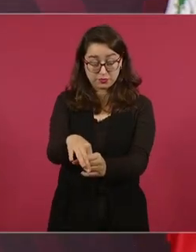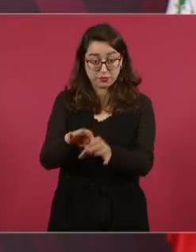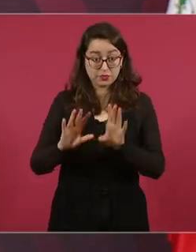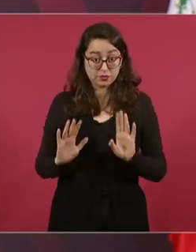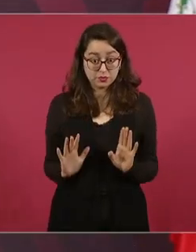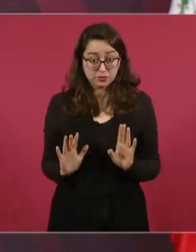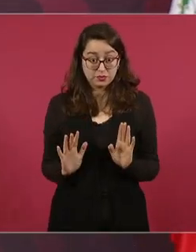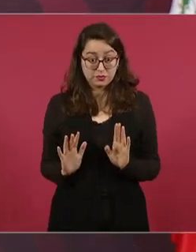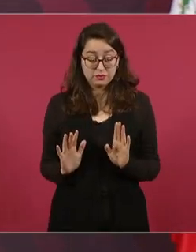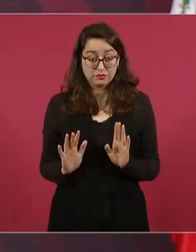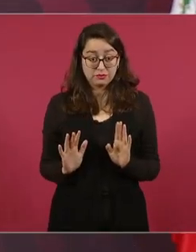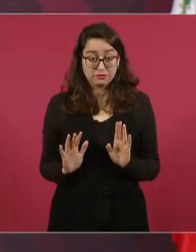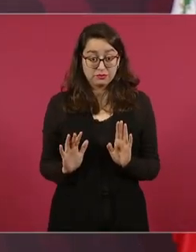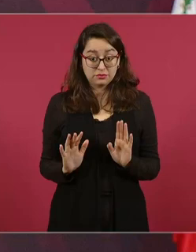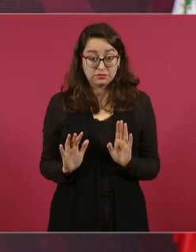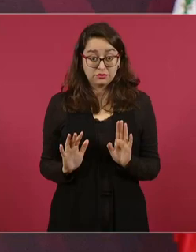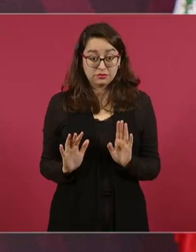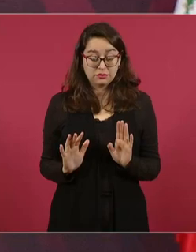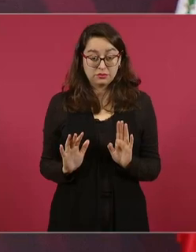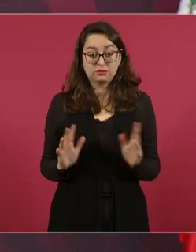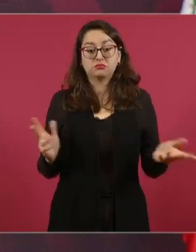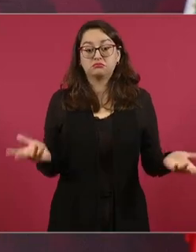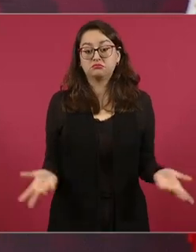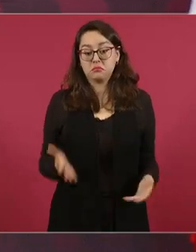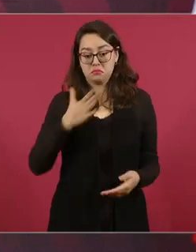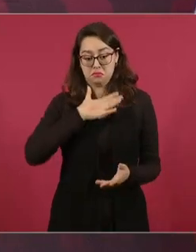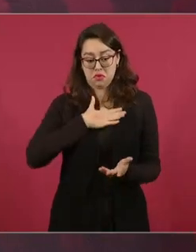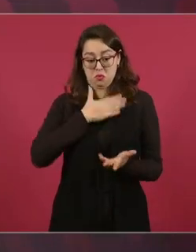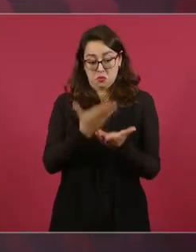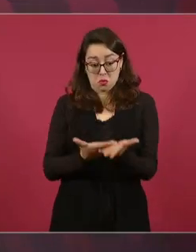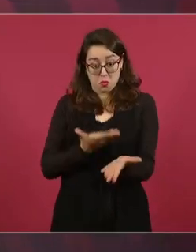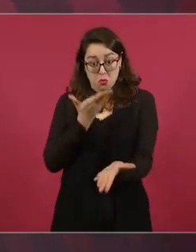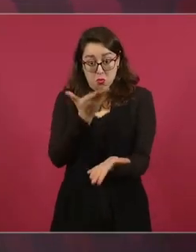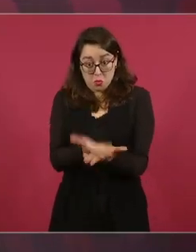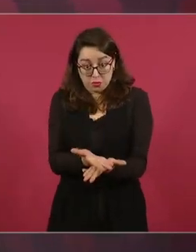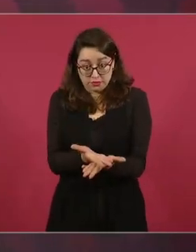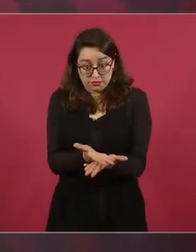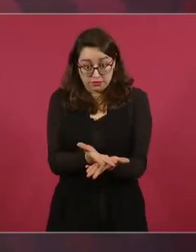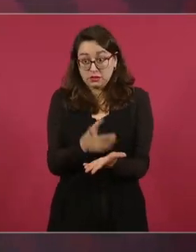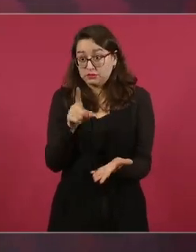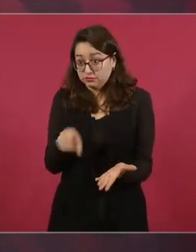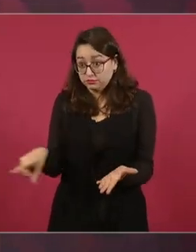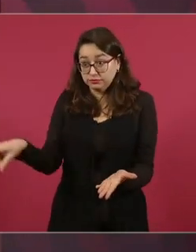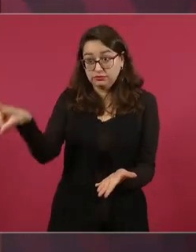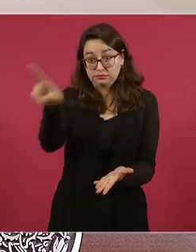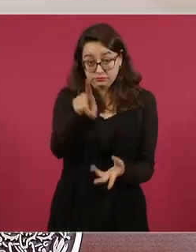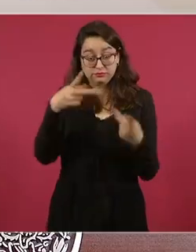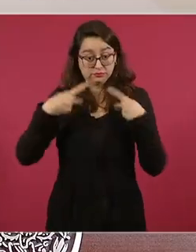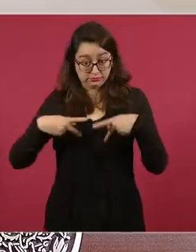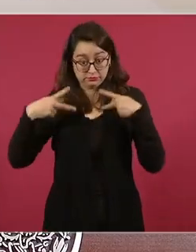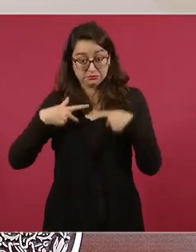y si se logra tener